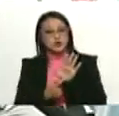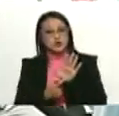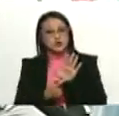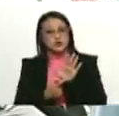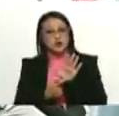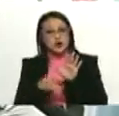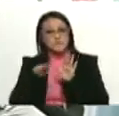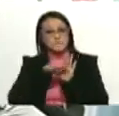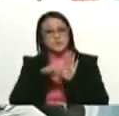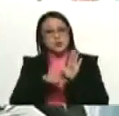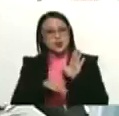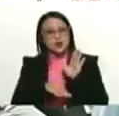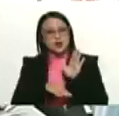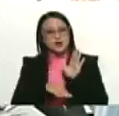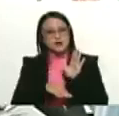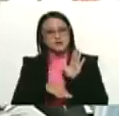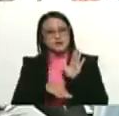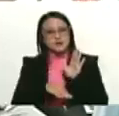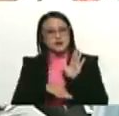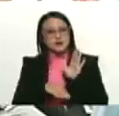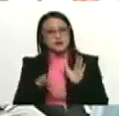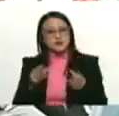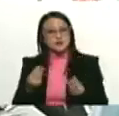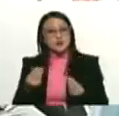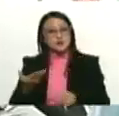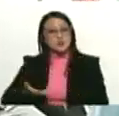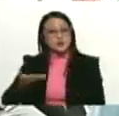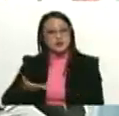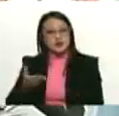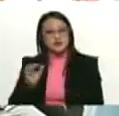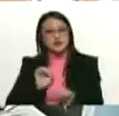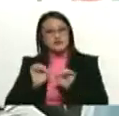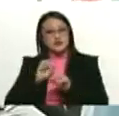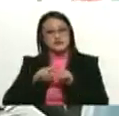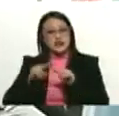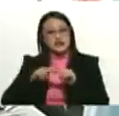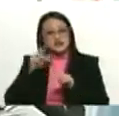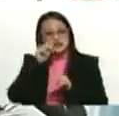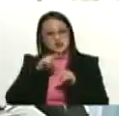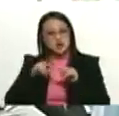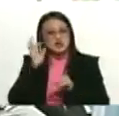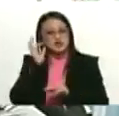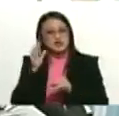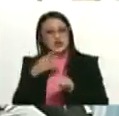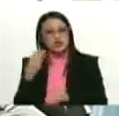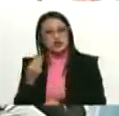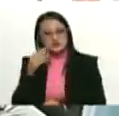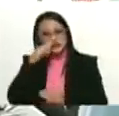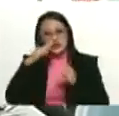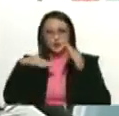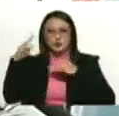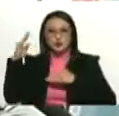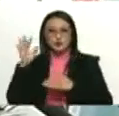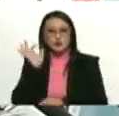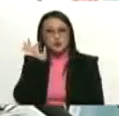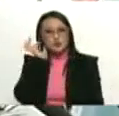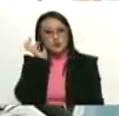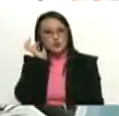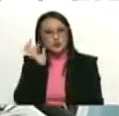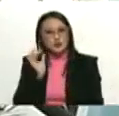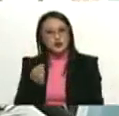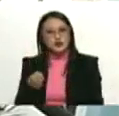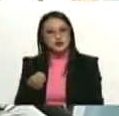los programas que hemos institucionalizado, muy importantes en defensa de niños, niñas, adolescentes, adultos mayores, mujeres,